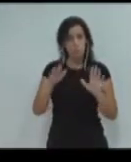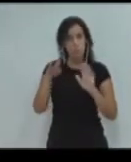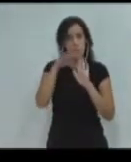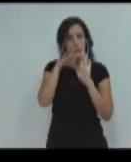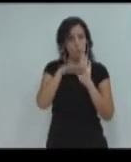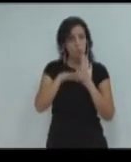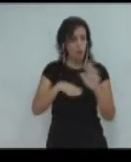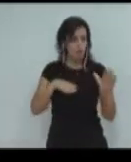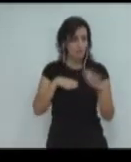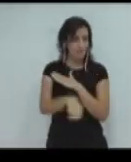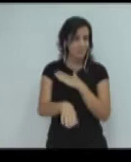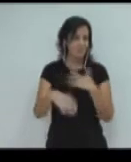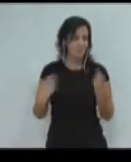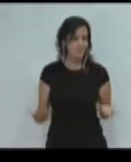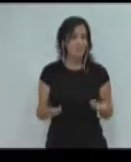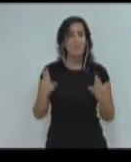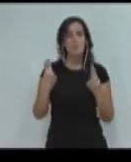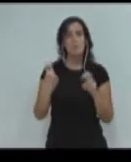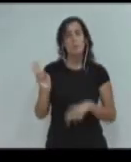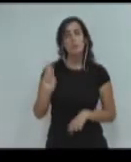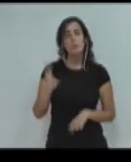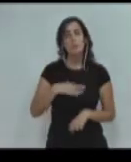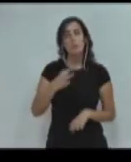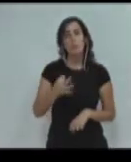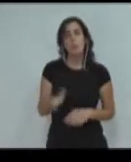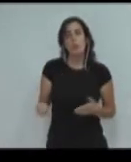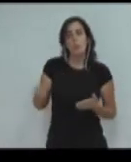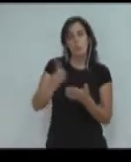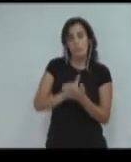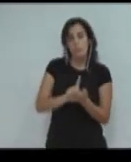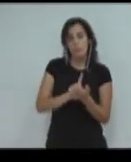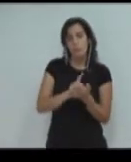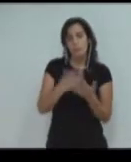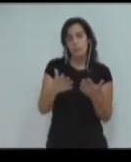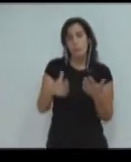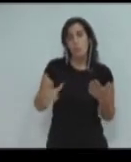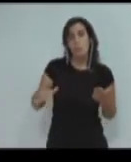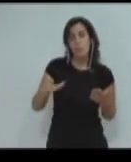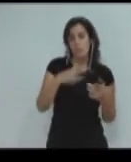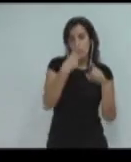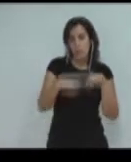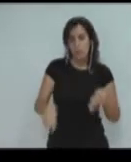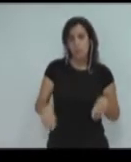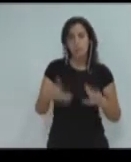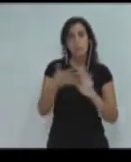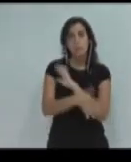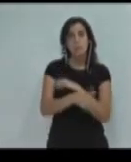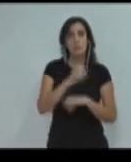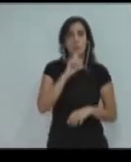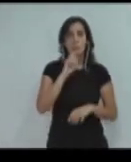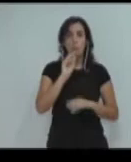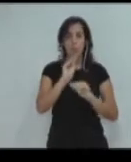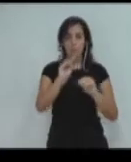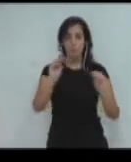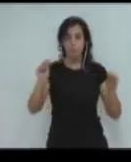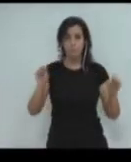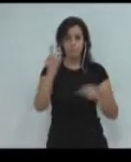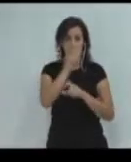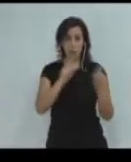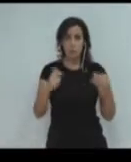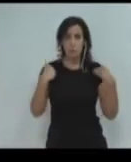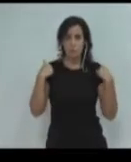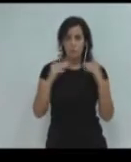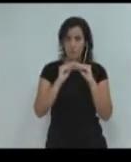de accesibilidad, en la nueva versión a lo mejor te las recolocan y te las colocan en diferentes lugares, con lo cual hacemos una llamada a todos los desarrolladores